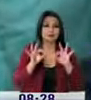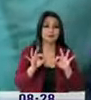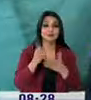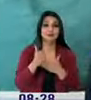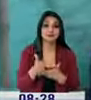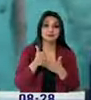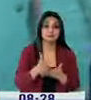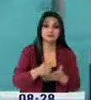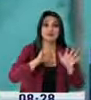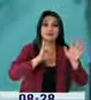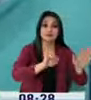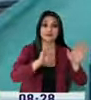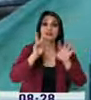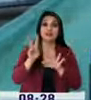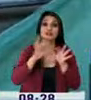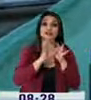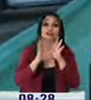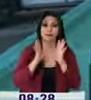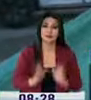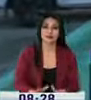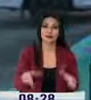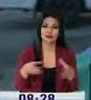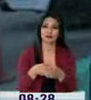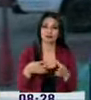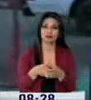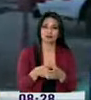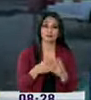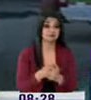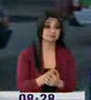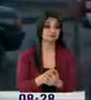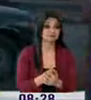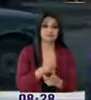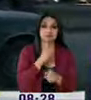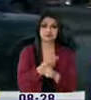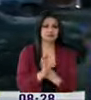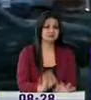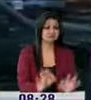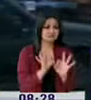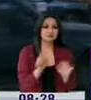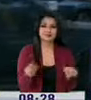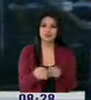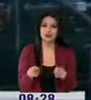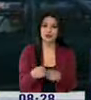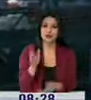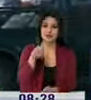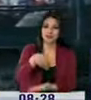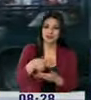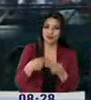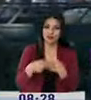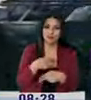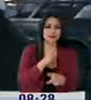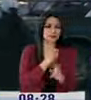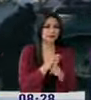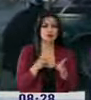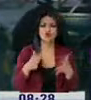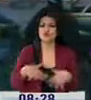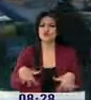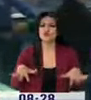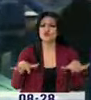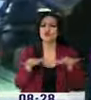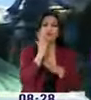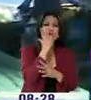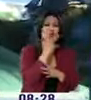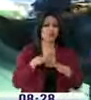beneficiar para 62 compañeros de la asociación. Una plataforma de lujo, como un centro comercial. Así es un mall en